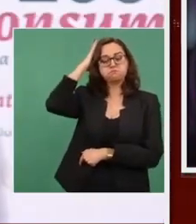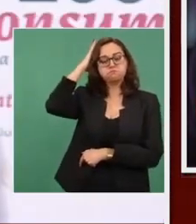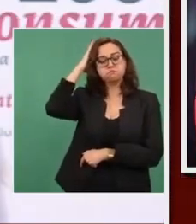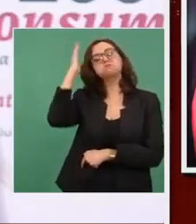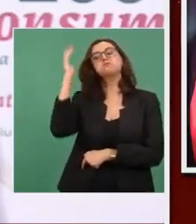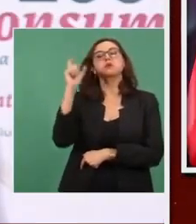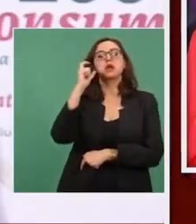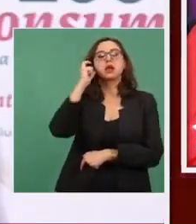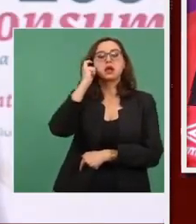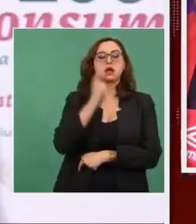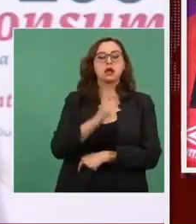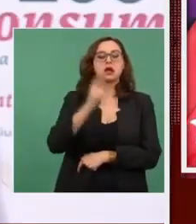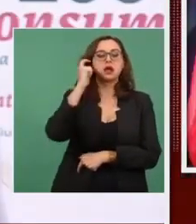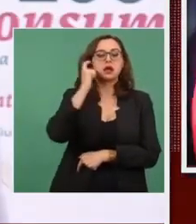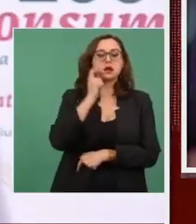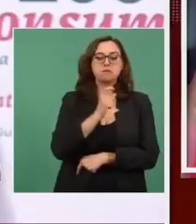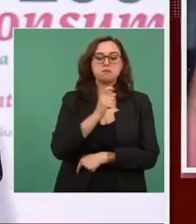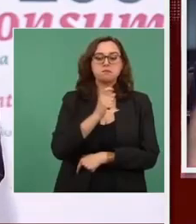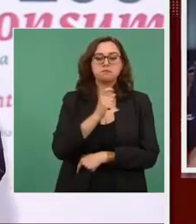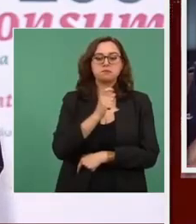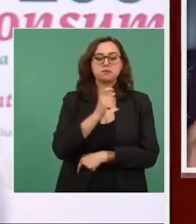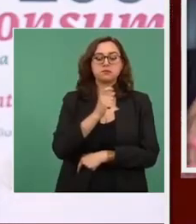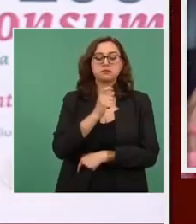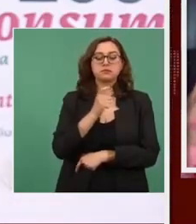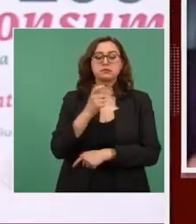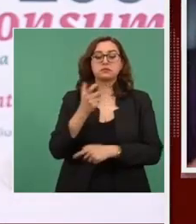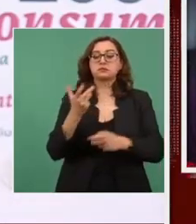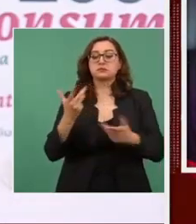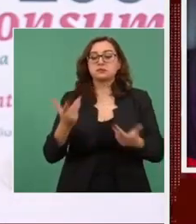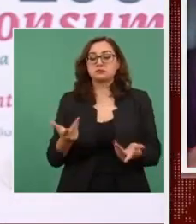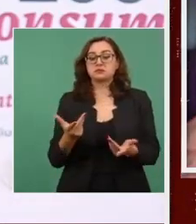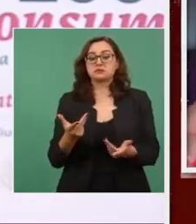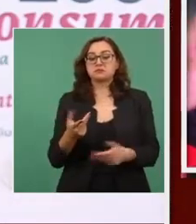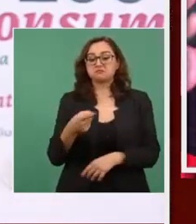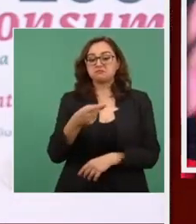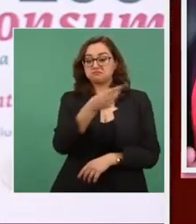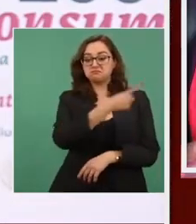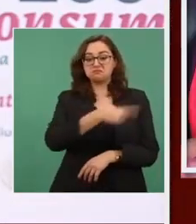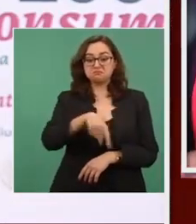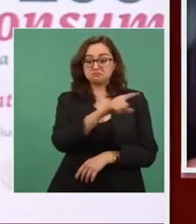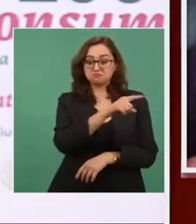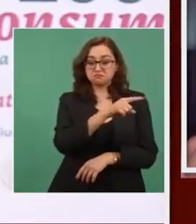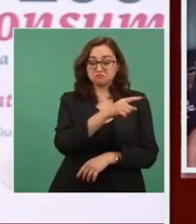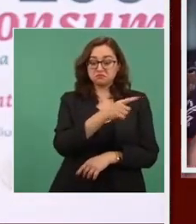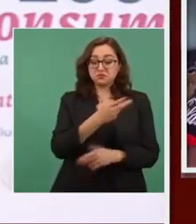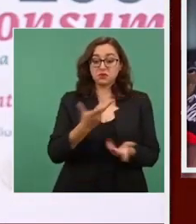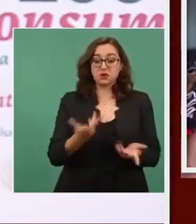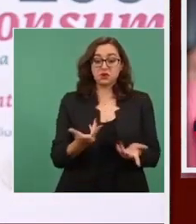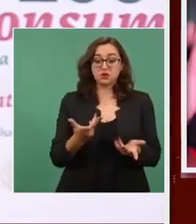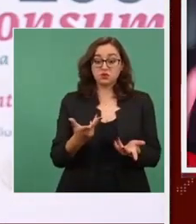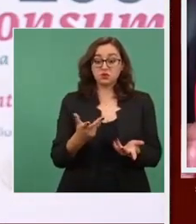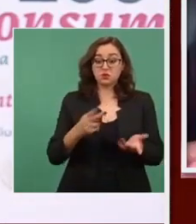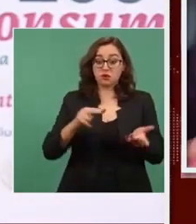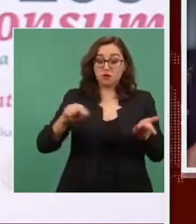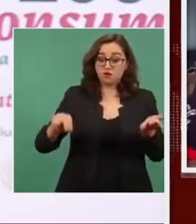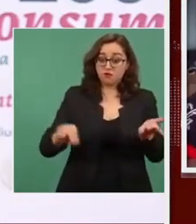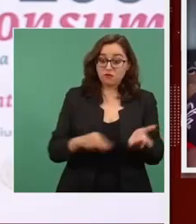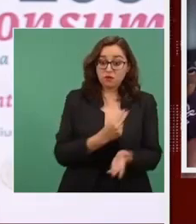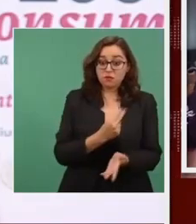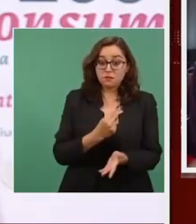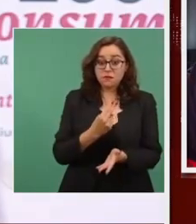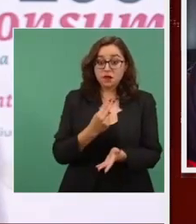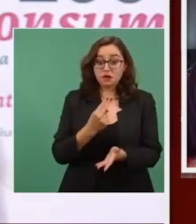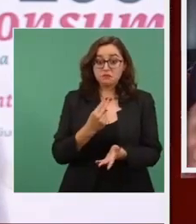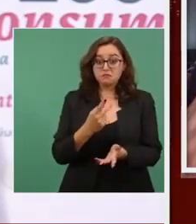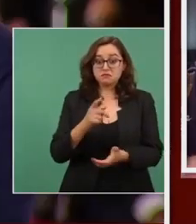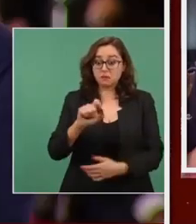para la mayoría de los países de latinoamérica para méxico en especial y es que en toda latinoamérica crecerán más de lo esperado